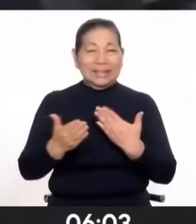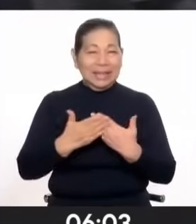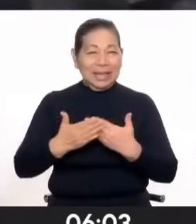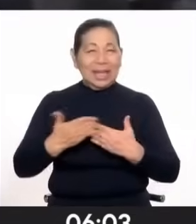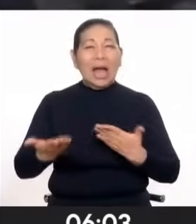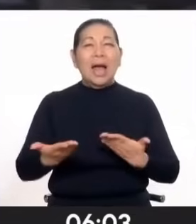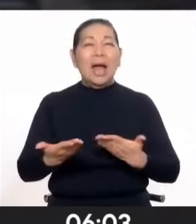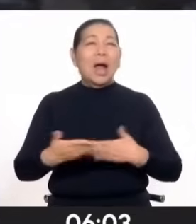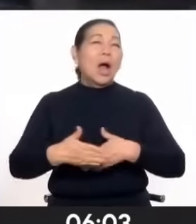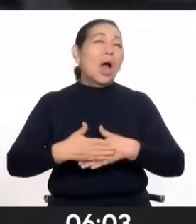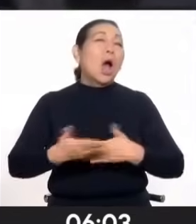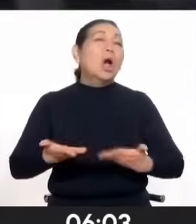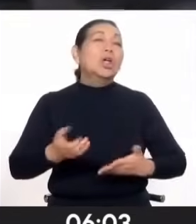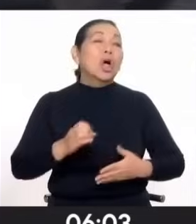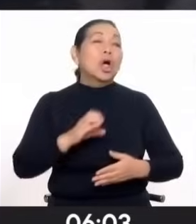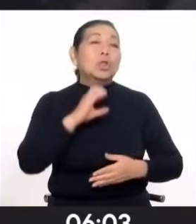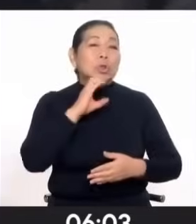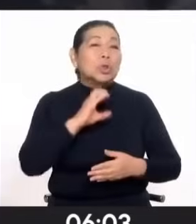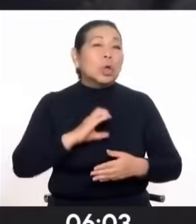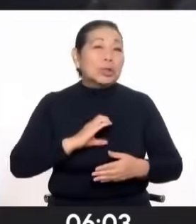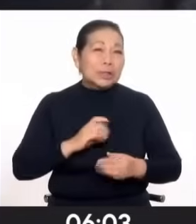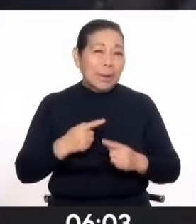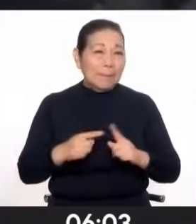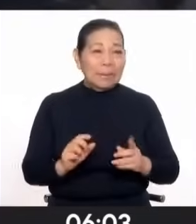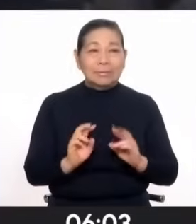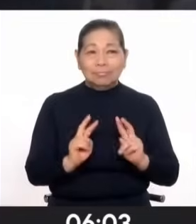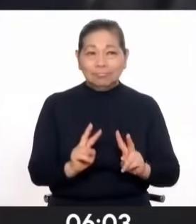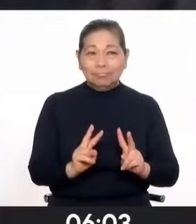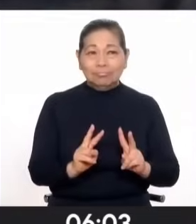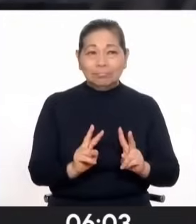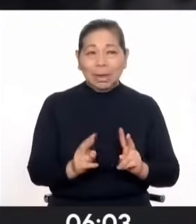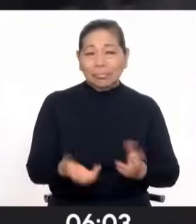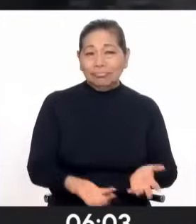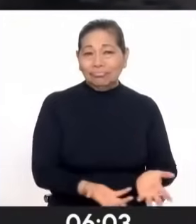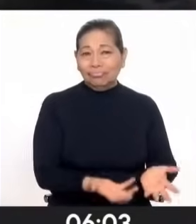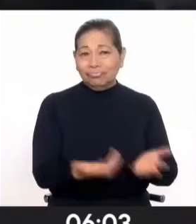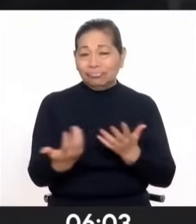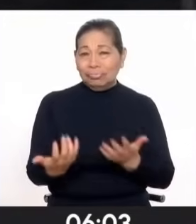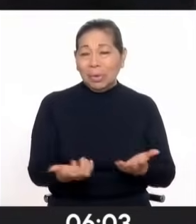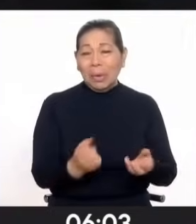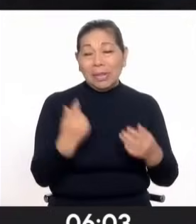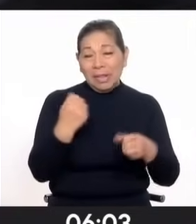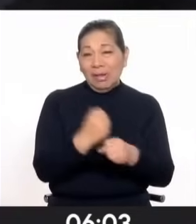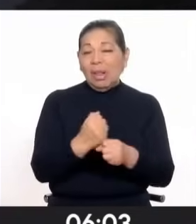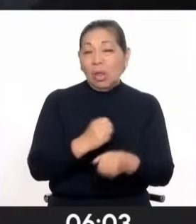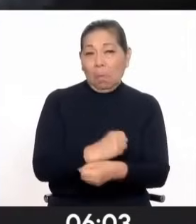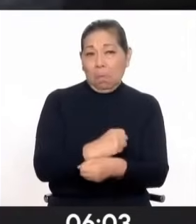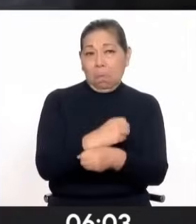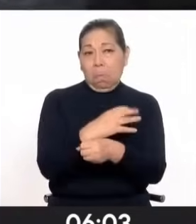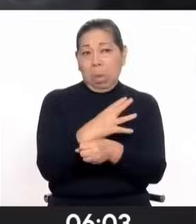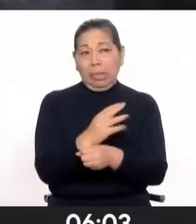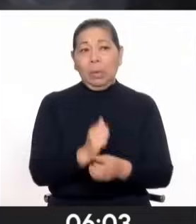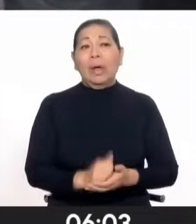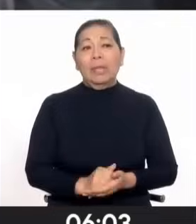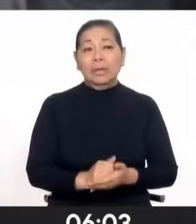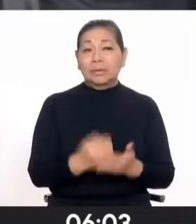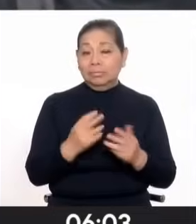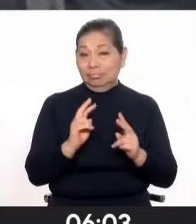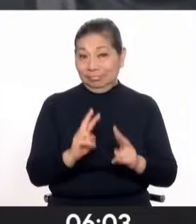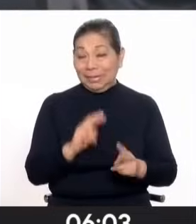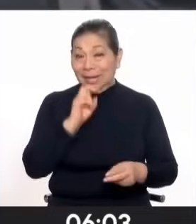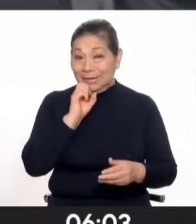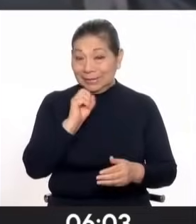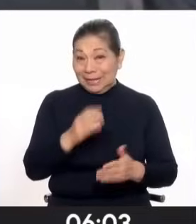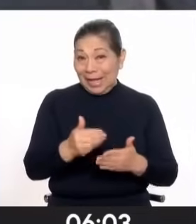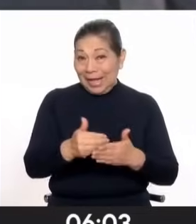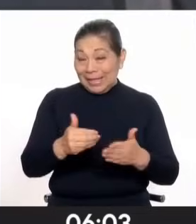Ramiro Prialé, en donde vemos maquinarias como esta ha estado trabajando desde la madrugada, en donde, como bien lo has